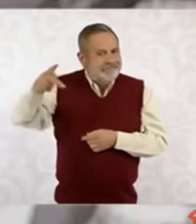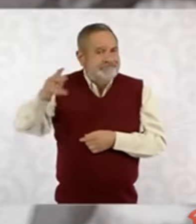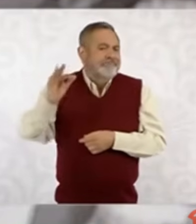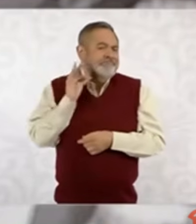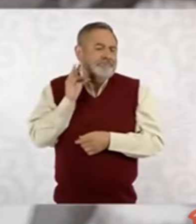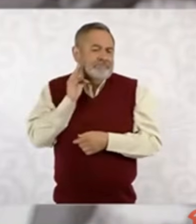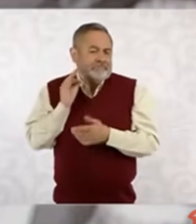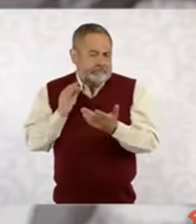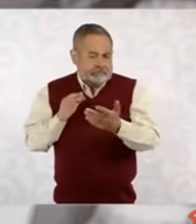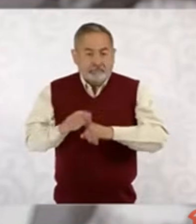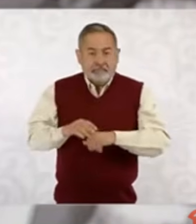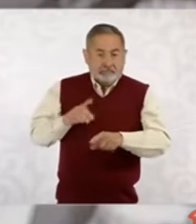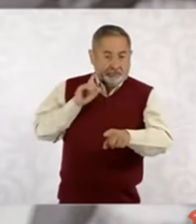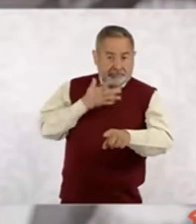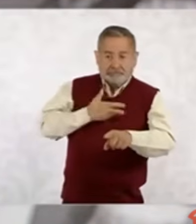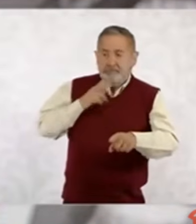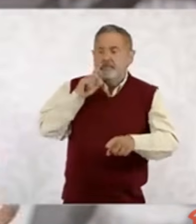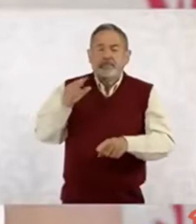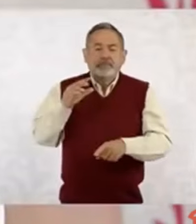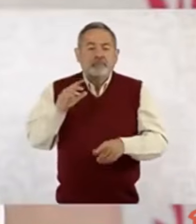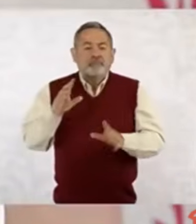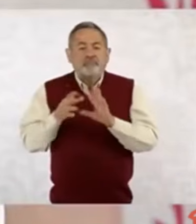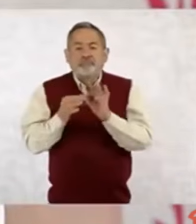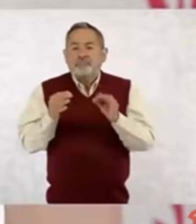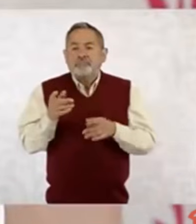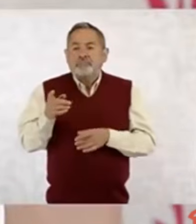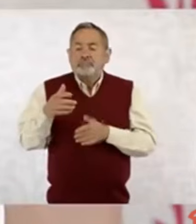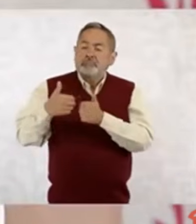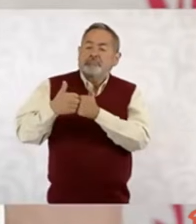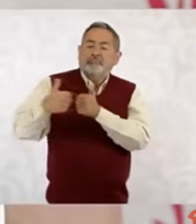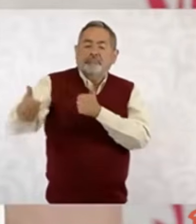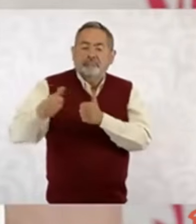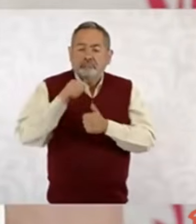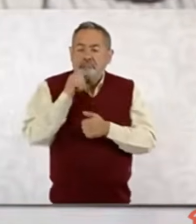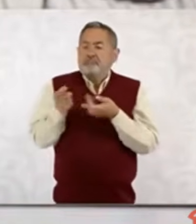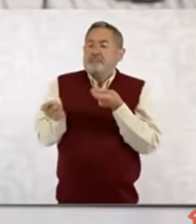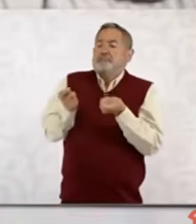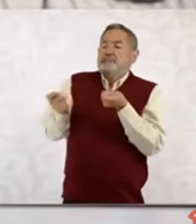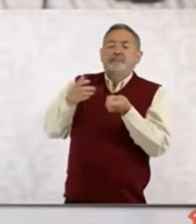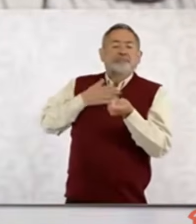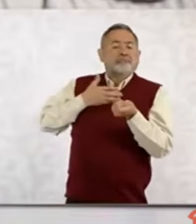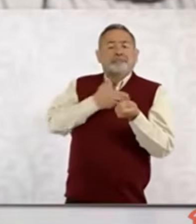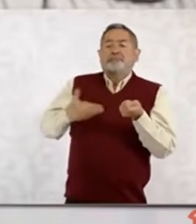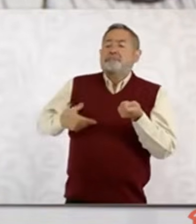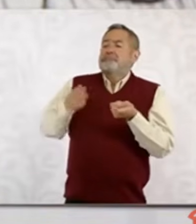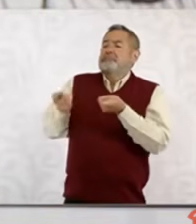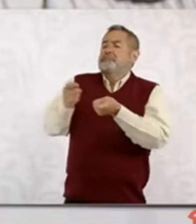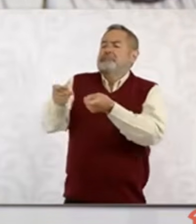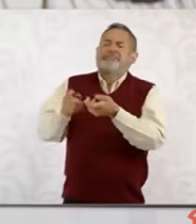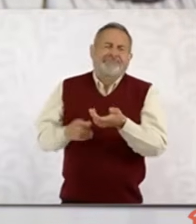Porque fíjate, hay veces que se dice, ay, es que no es autónomo el fiscal.